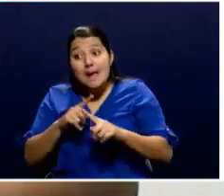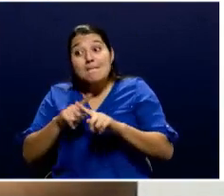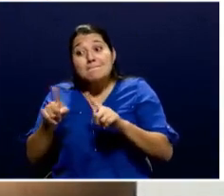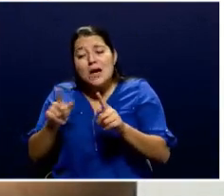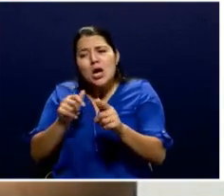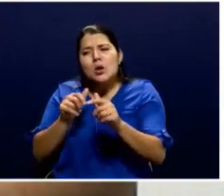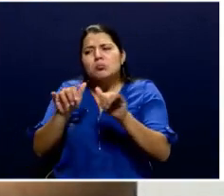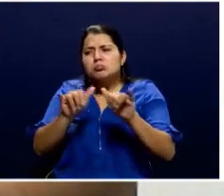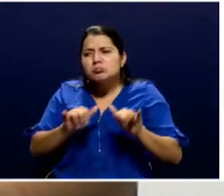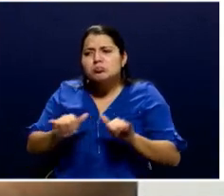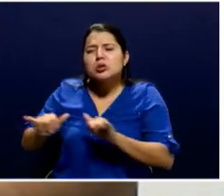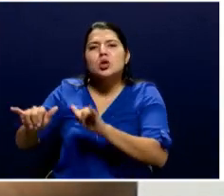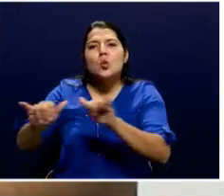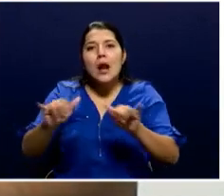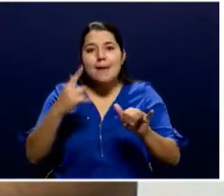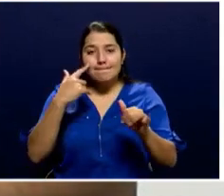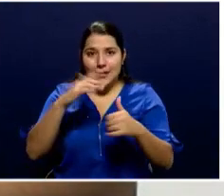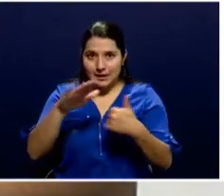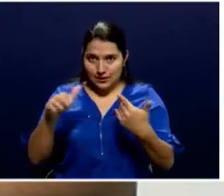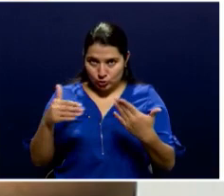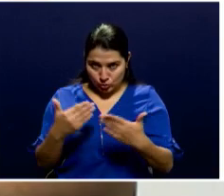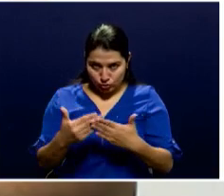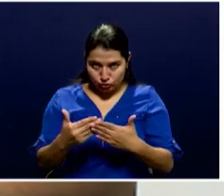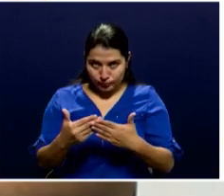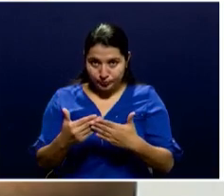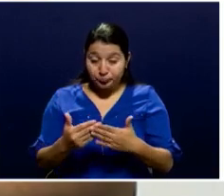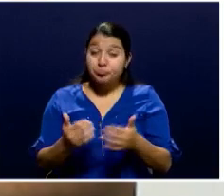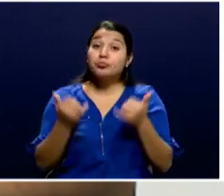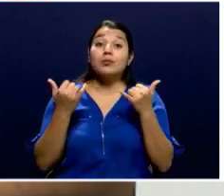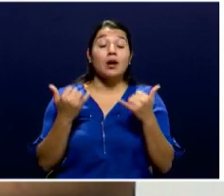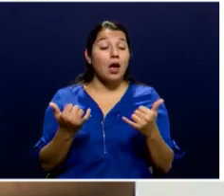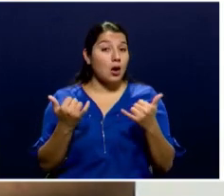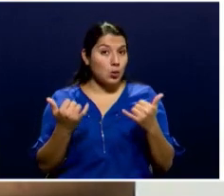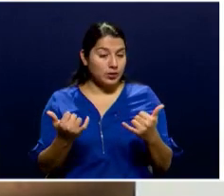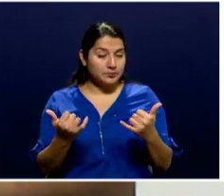el mundo, los porcentajes. Ahora bien, la